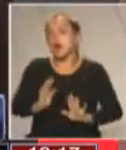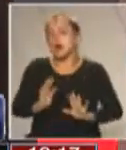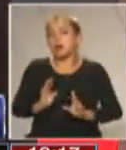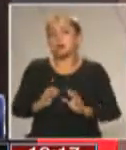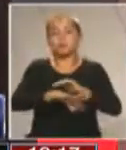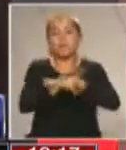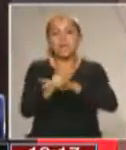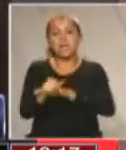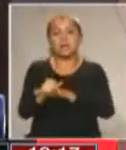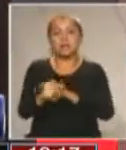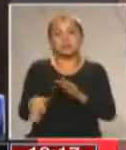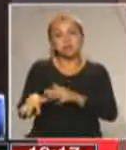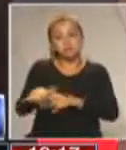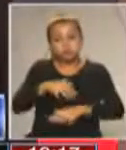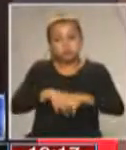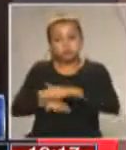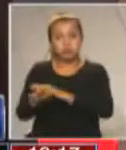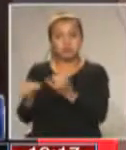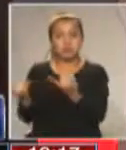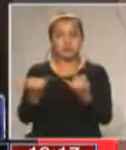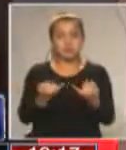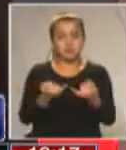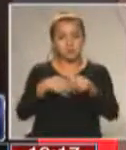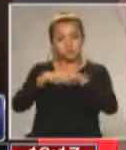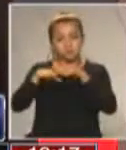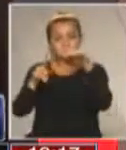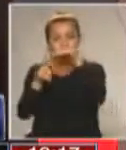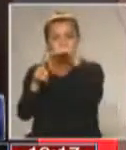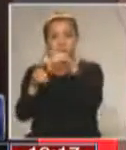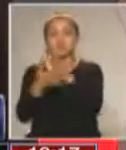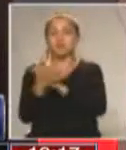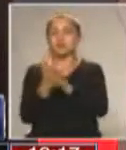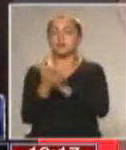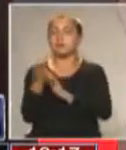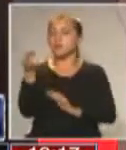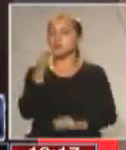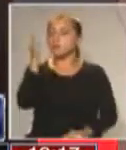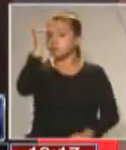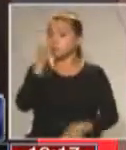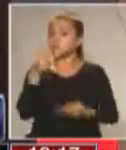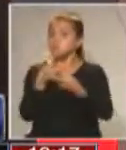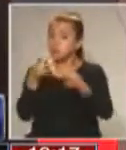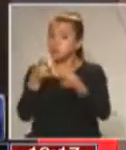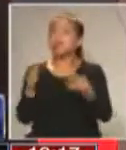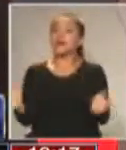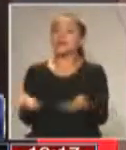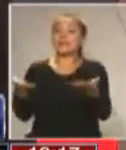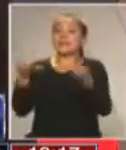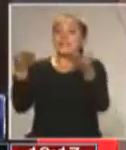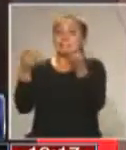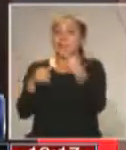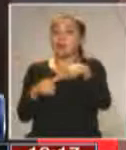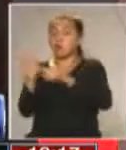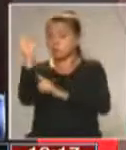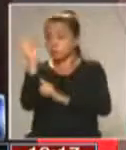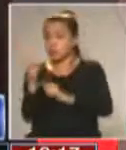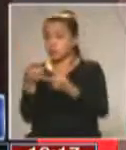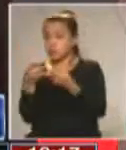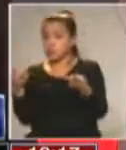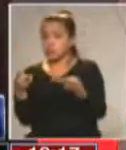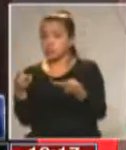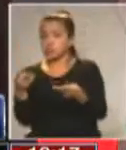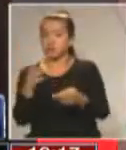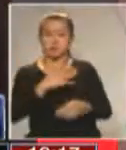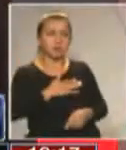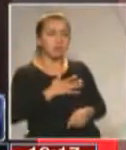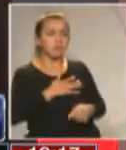un delito de tráfico de influencia, el delito dice, cuando un funcionario público insta a otro funcionario público, y el señor Dávalos no es un